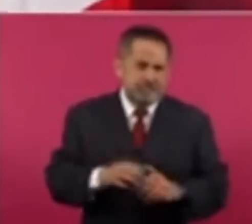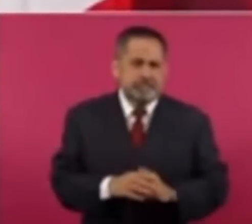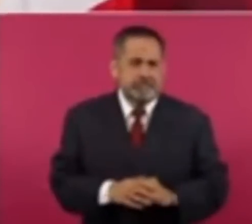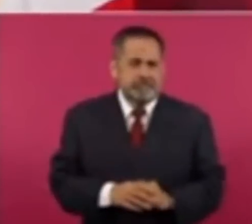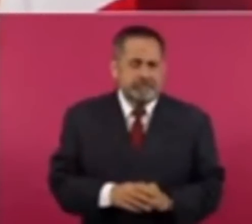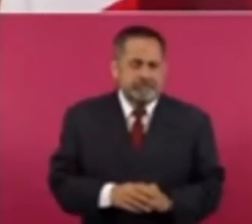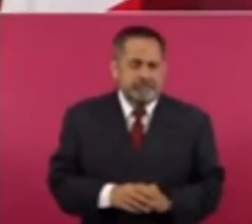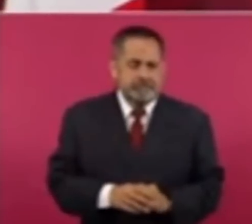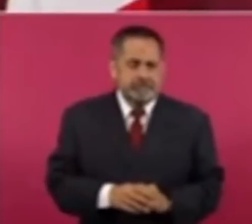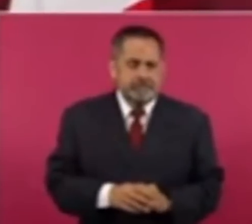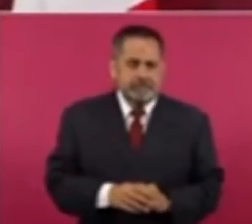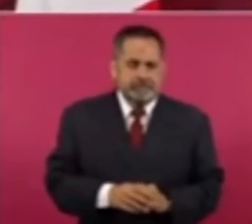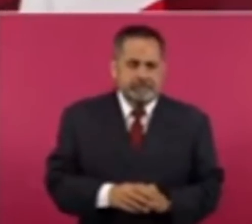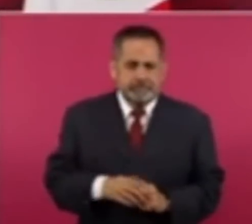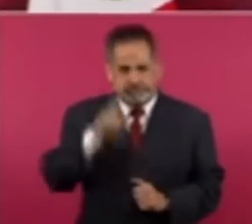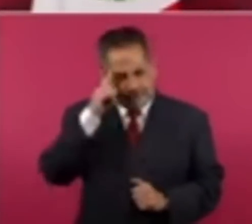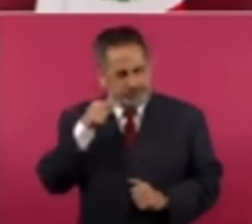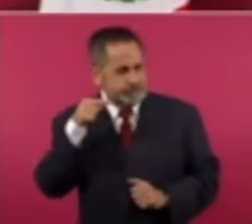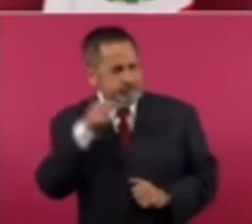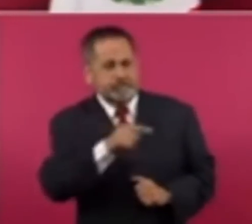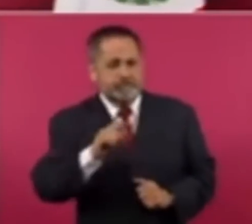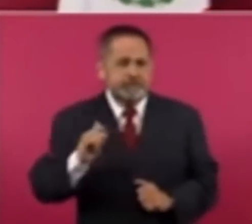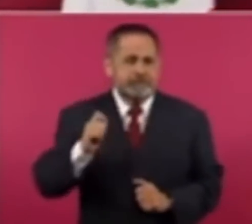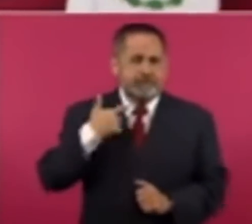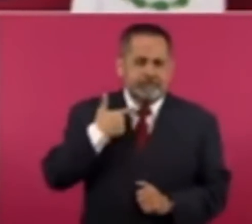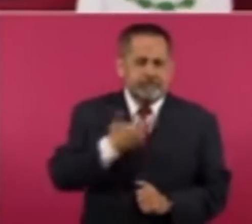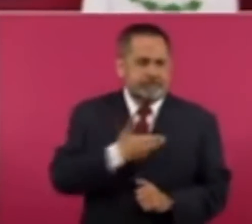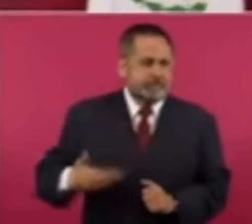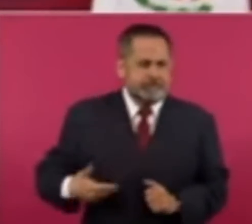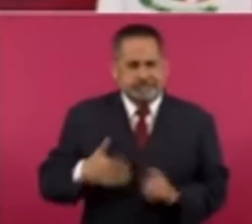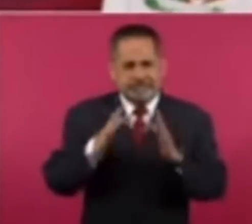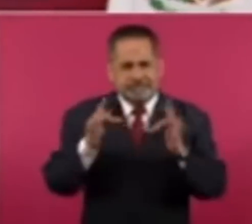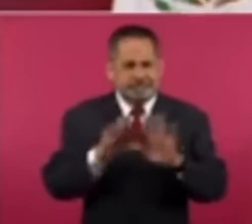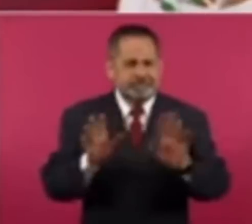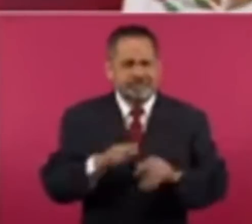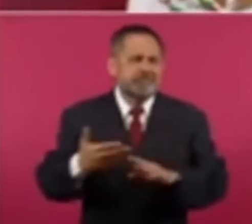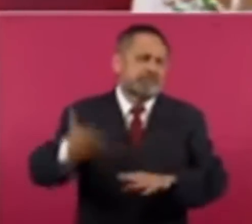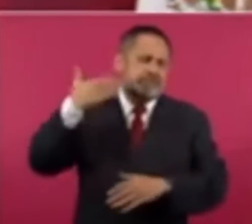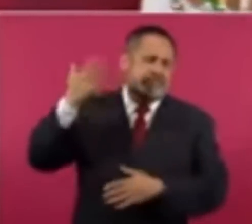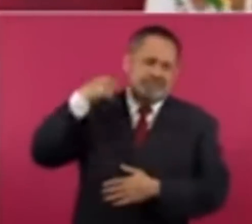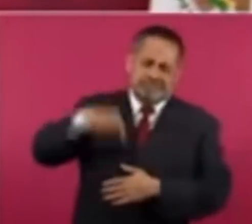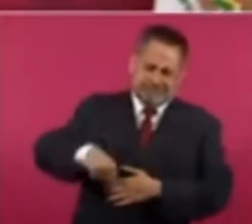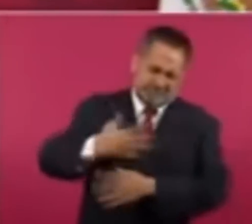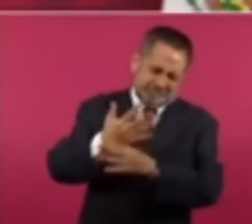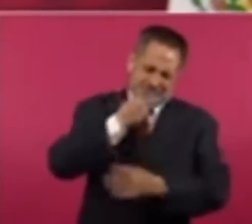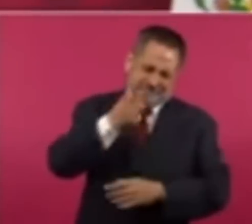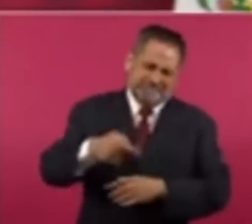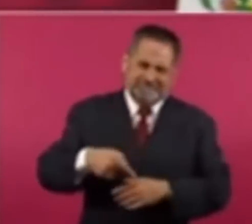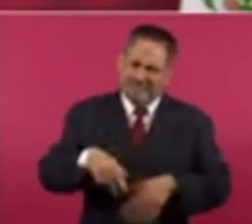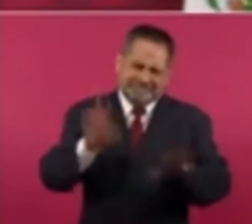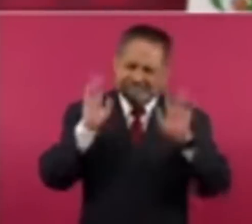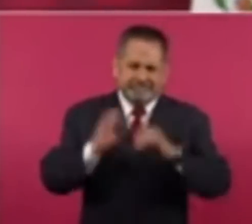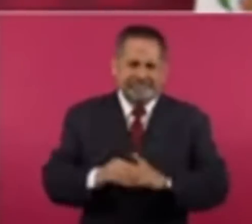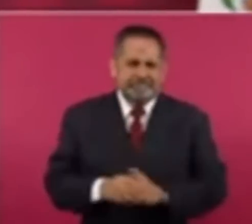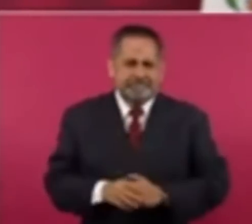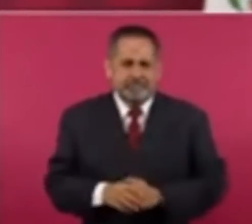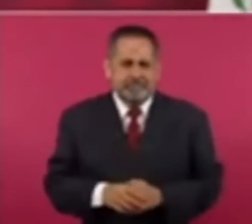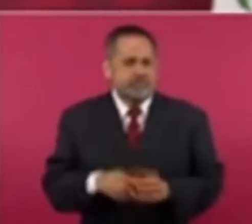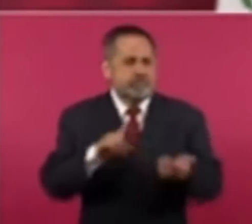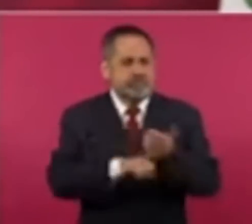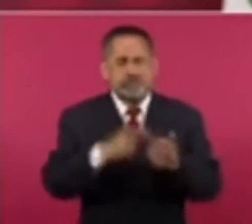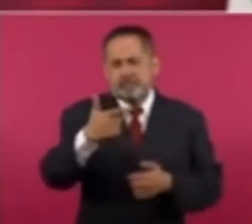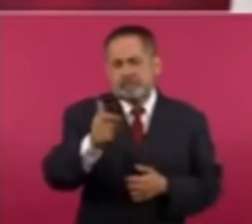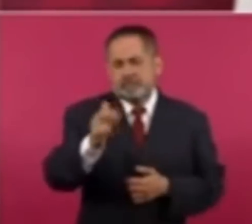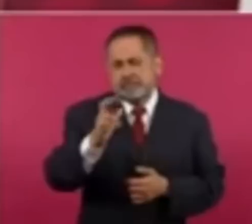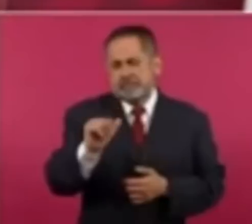para que se le atribuya al expresidente de Francia. Ya se había dicho aquí. Tenía mucha fuerza García